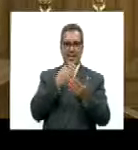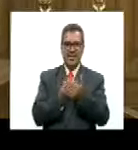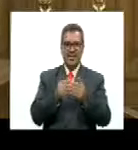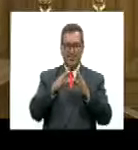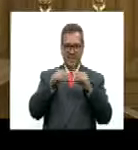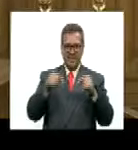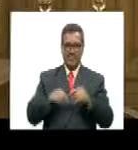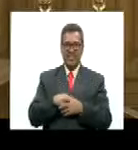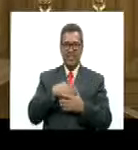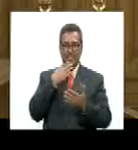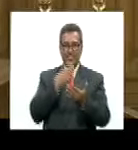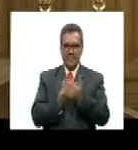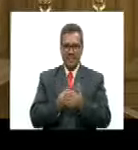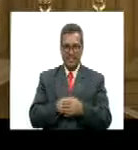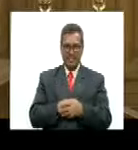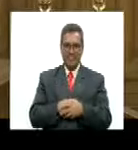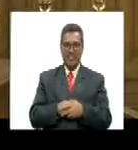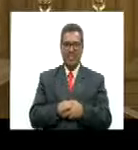todo. Muchas gracias.